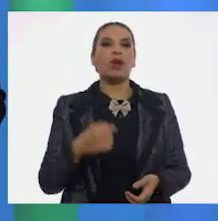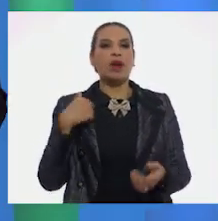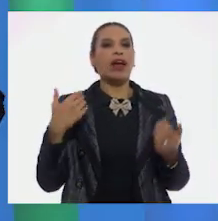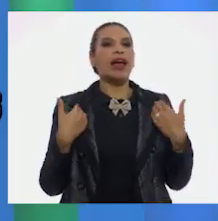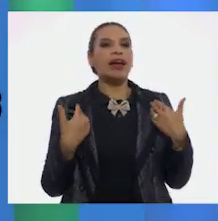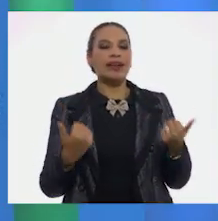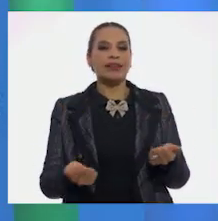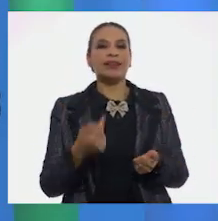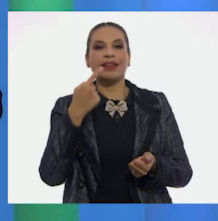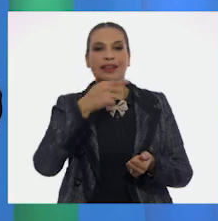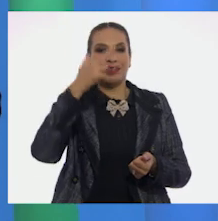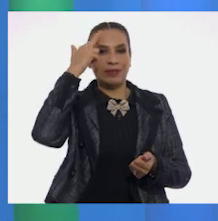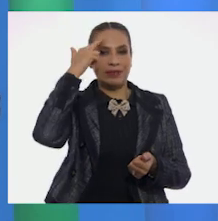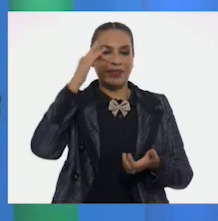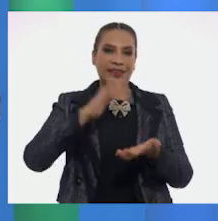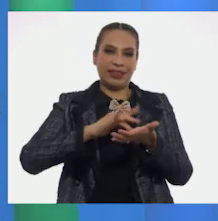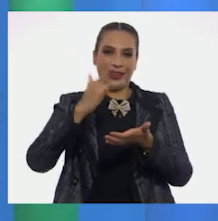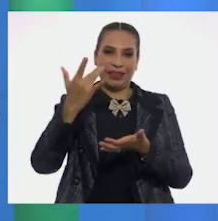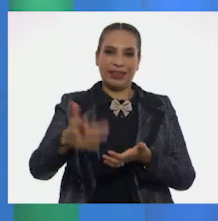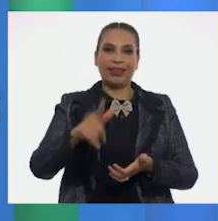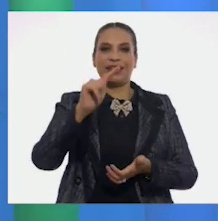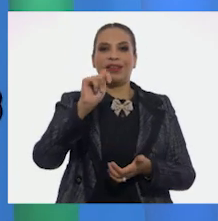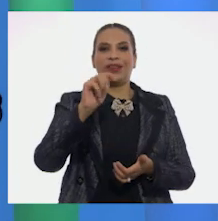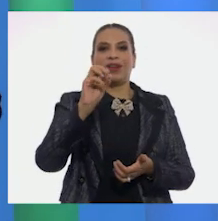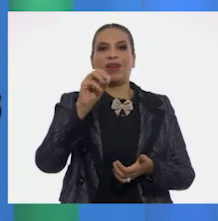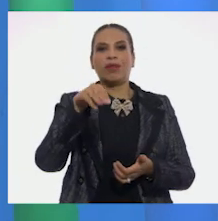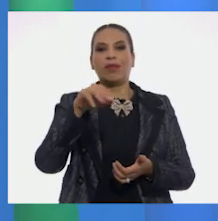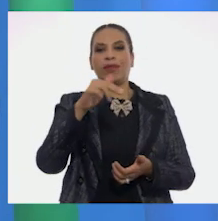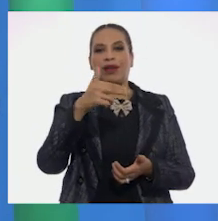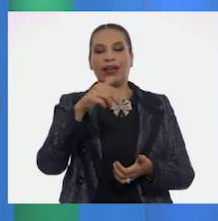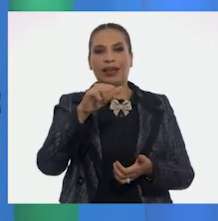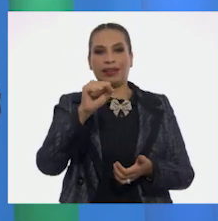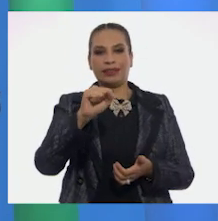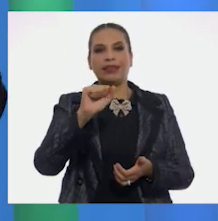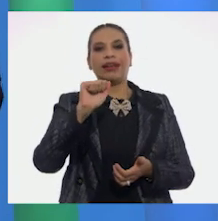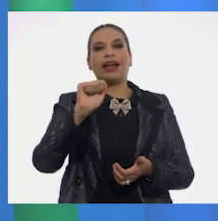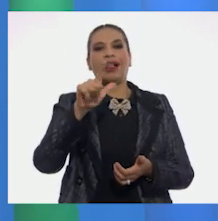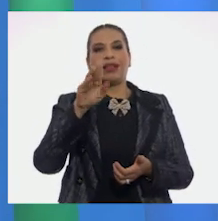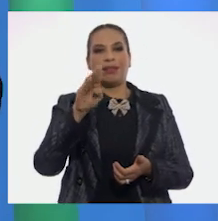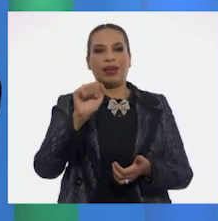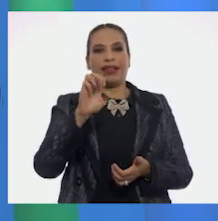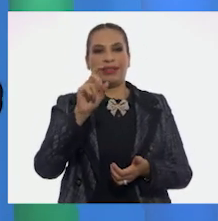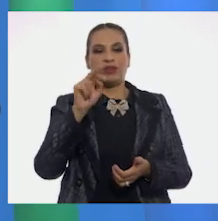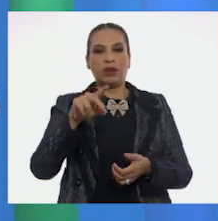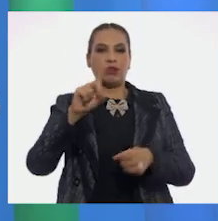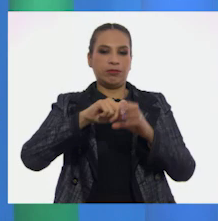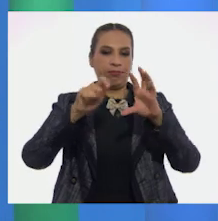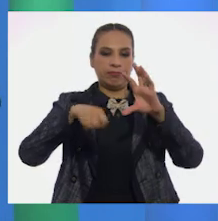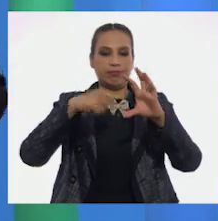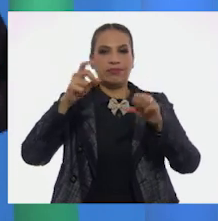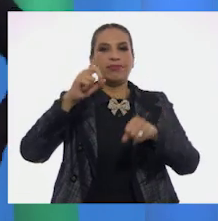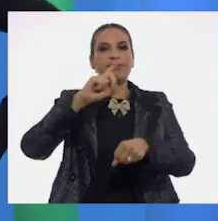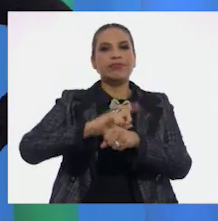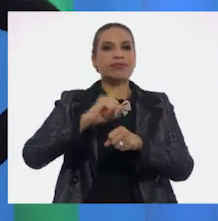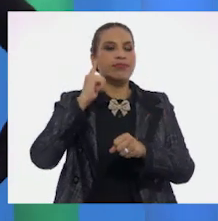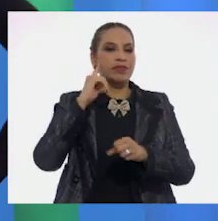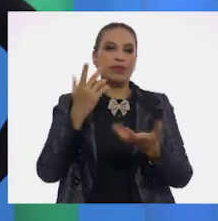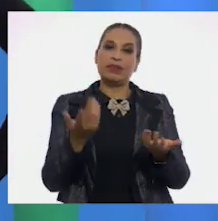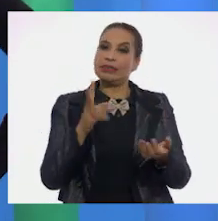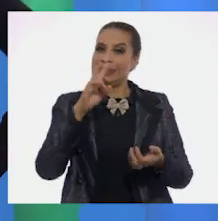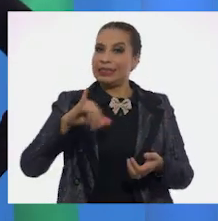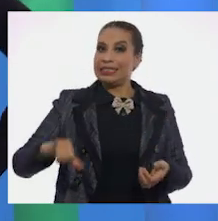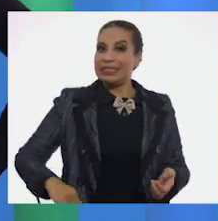entendí, Porfirio Díaz le agradecía a Tomás Alva Edison, el inventor de este aparato, el envío de un fonógrafo. ¡Ay, maestra,